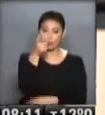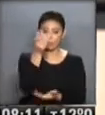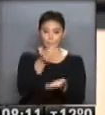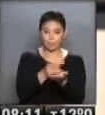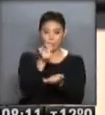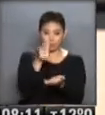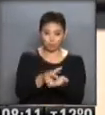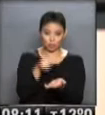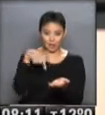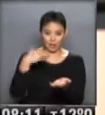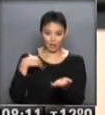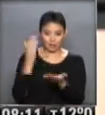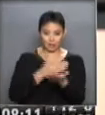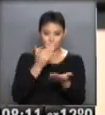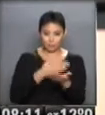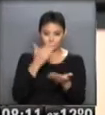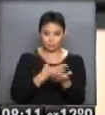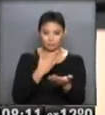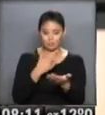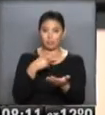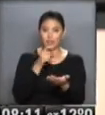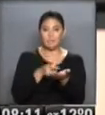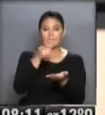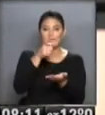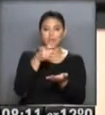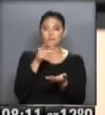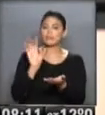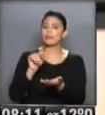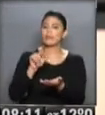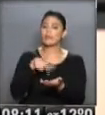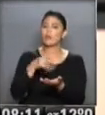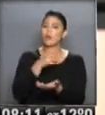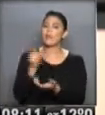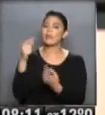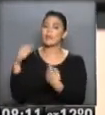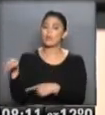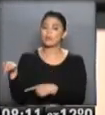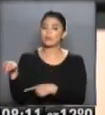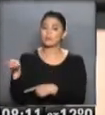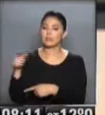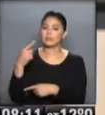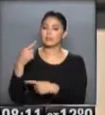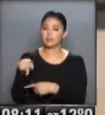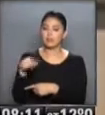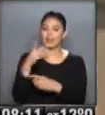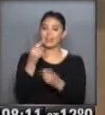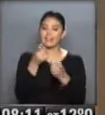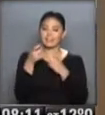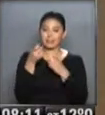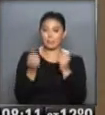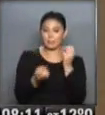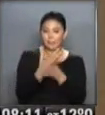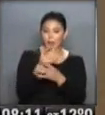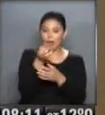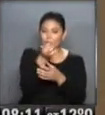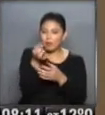Argentina, los vasitos de Telgopor, vasitos térmicos. Le compraba los insumos, que es el poliestireno, las